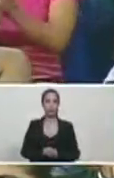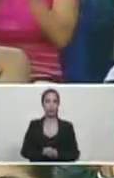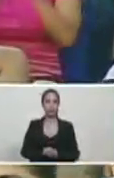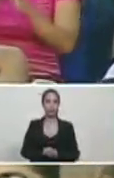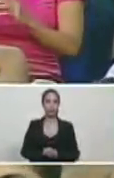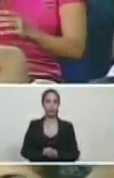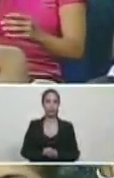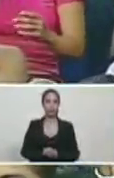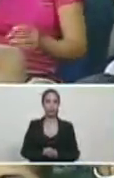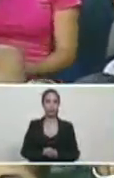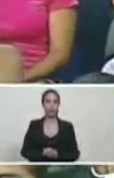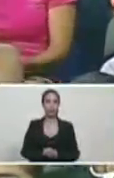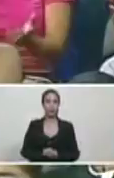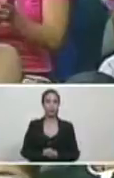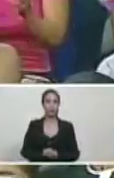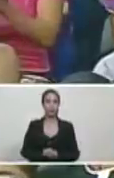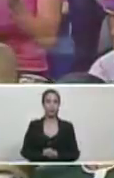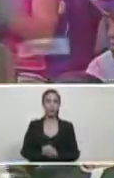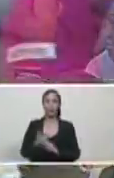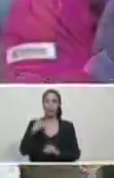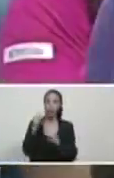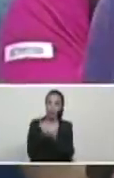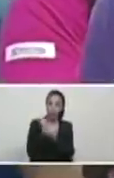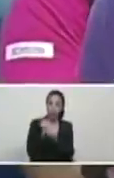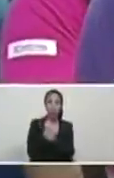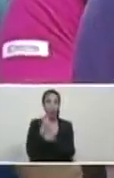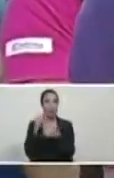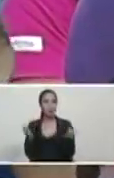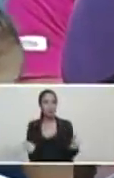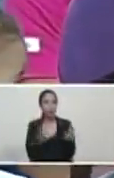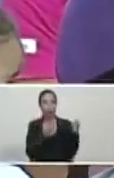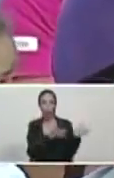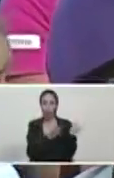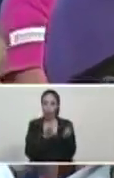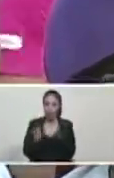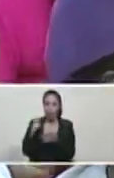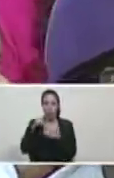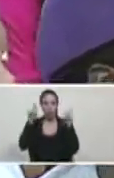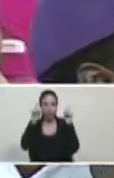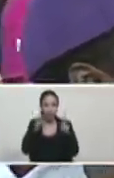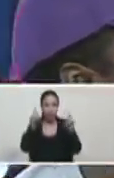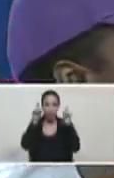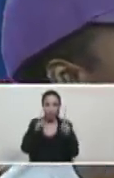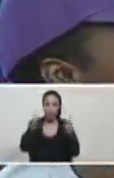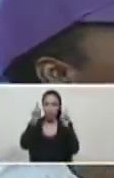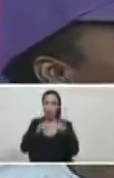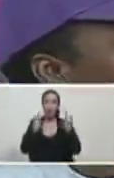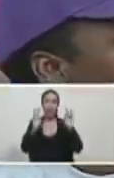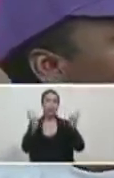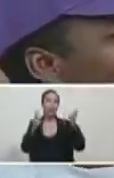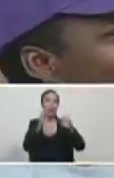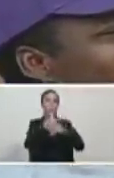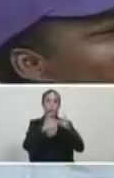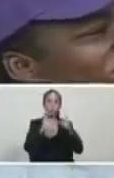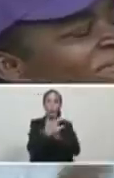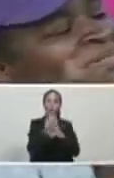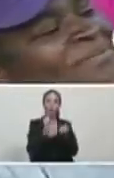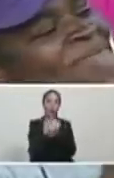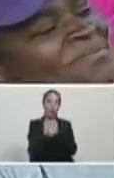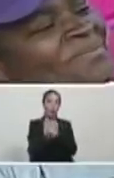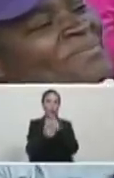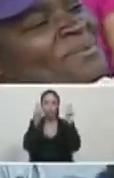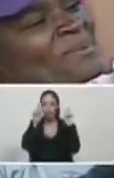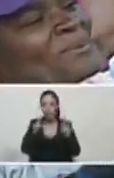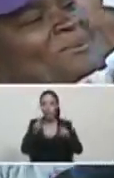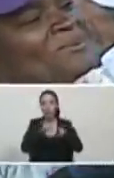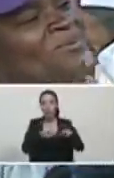organiza, le da clases y estimula desde el punto de vista cultural, deportivo, a los niños y